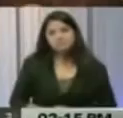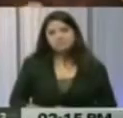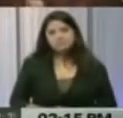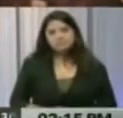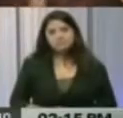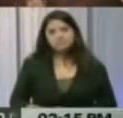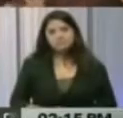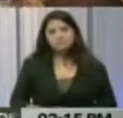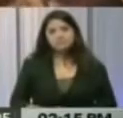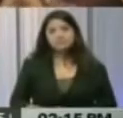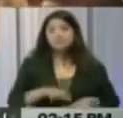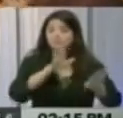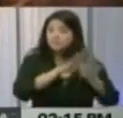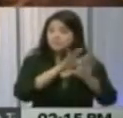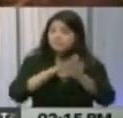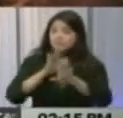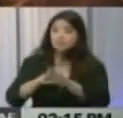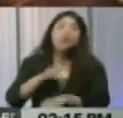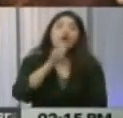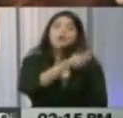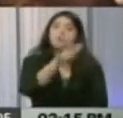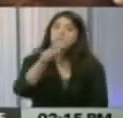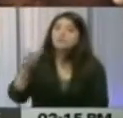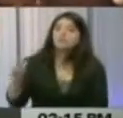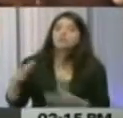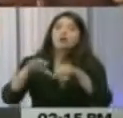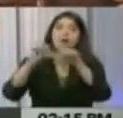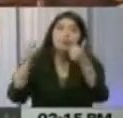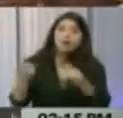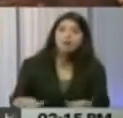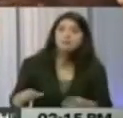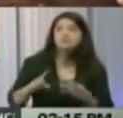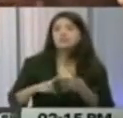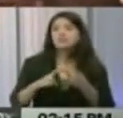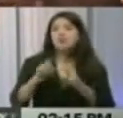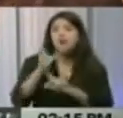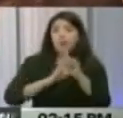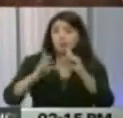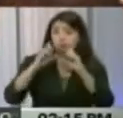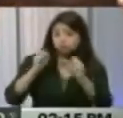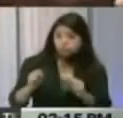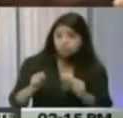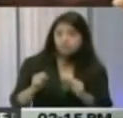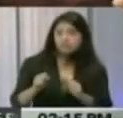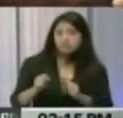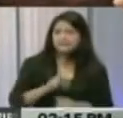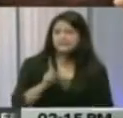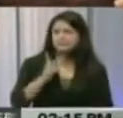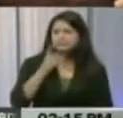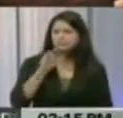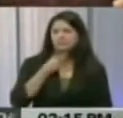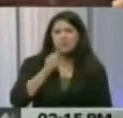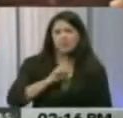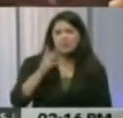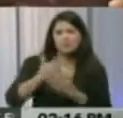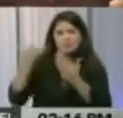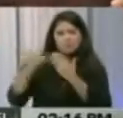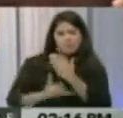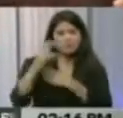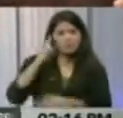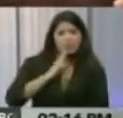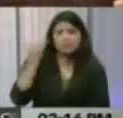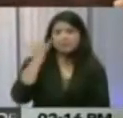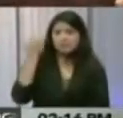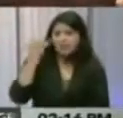nosotros también queremos llamar a los intelectuales, a los artistas, a los cultores que no comparten el proyecto bolivariano, que no comparten el